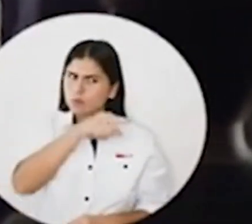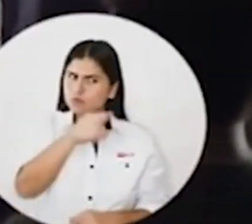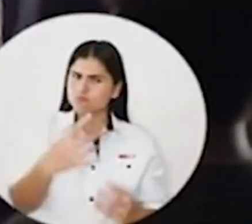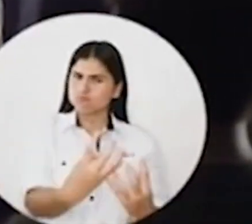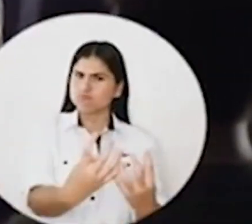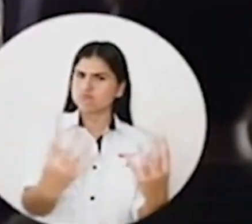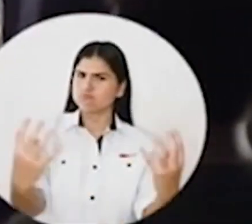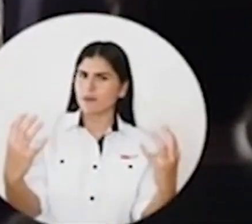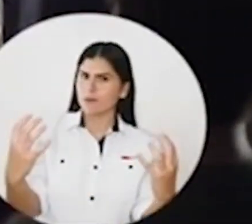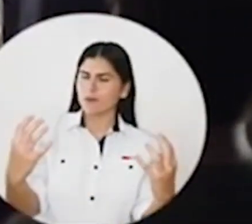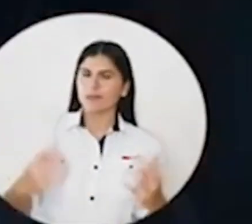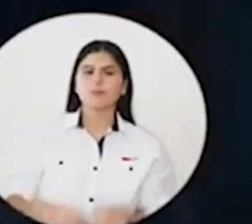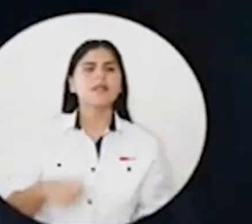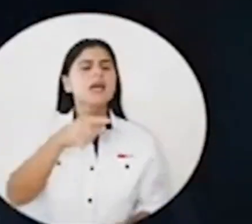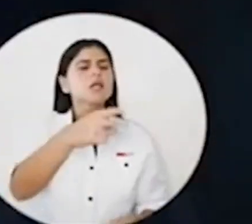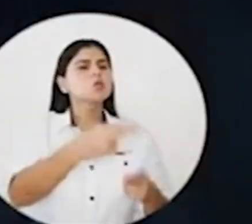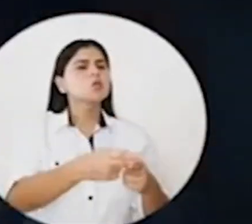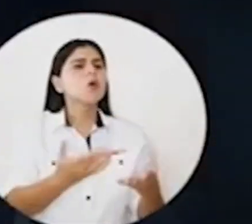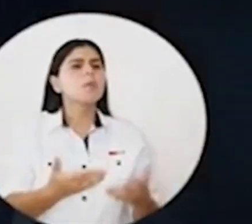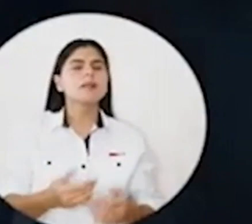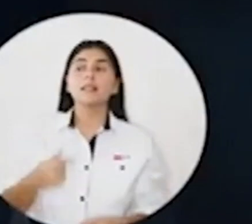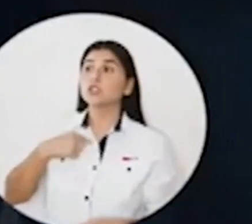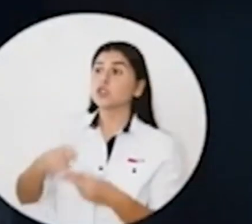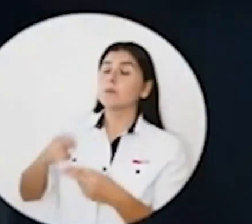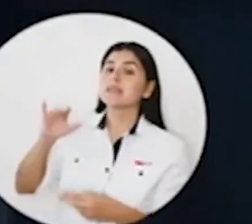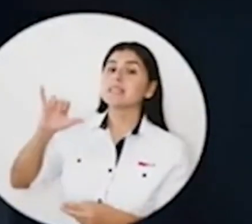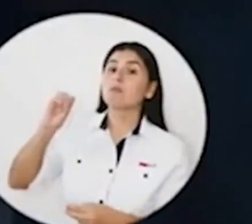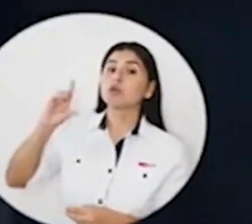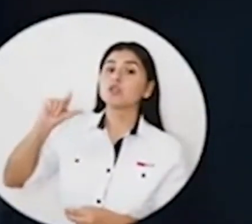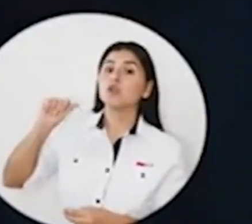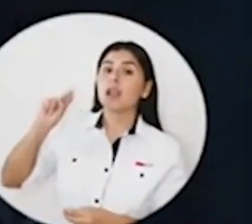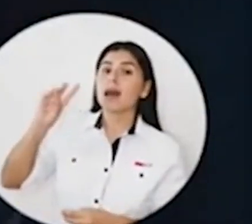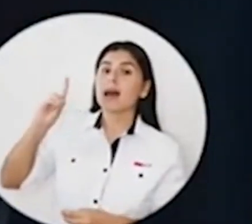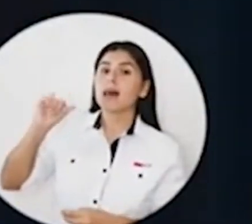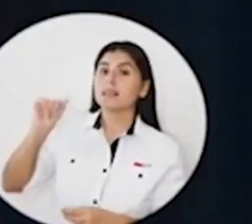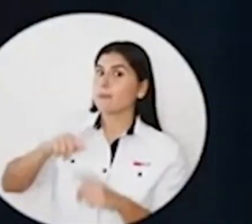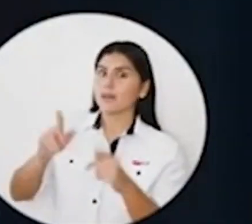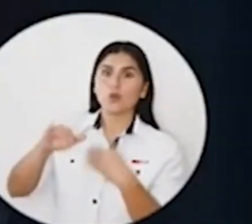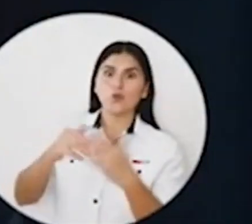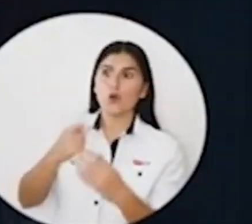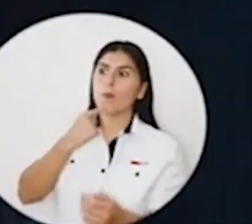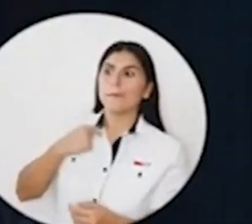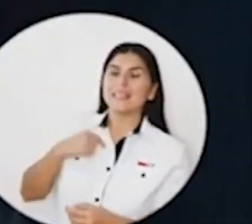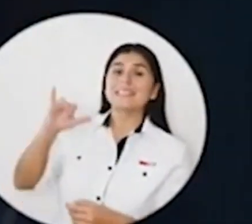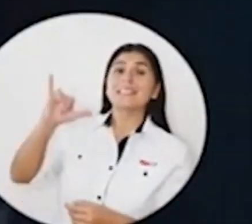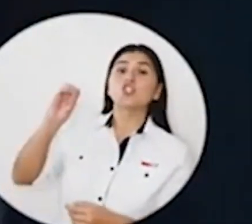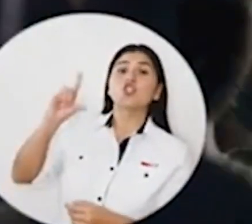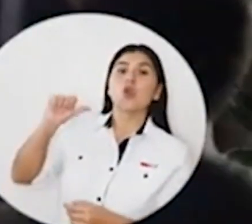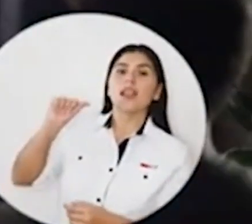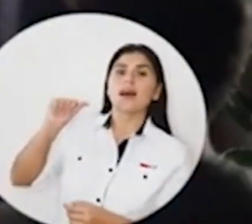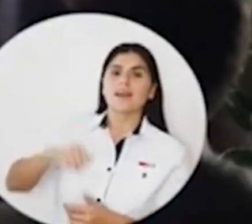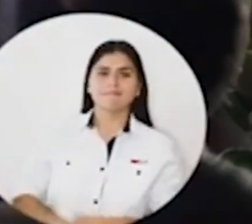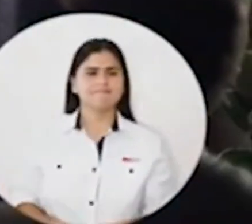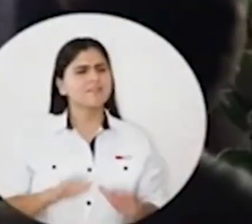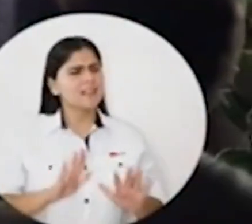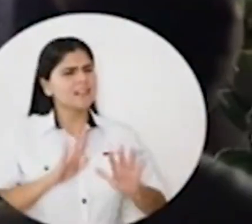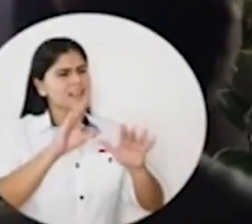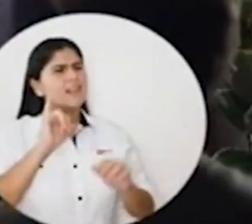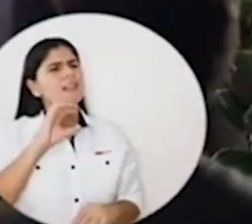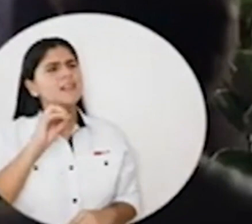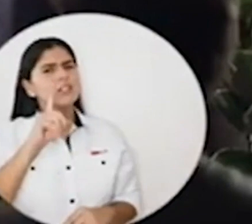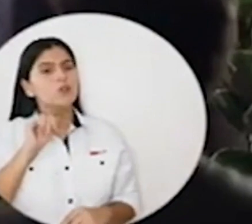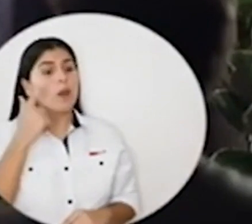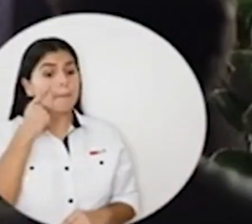hacer una pregunta al público. ¿Cuál es su nombre? Yo me llamo Yolanda, pero todos me dicen Yola. Excelente,